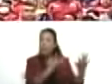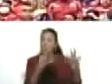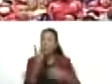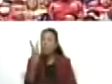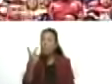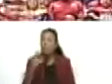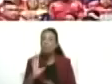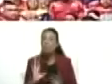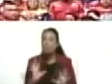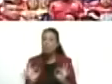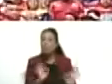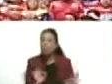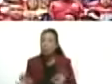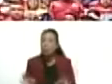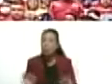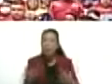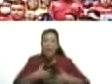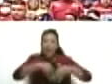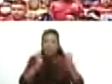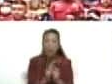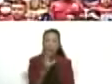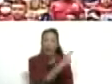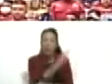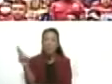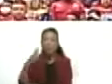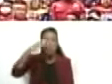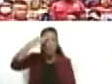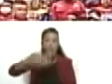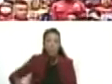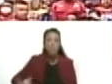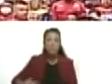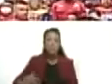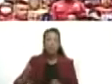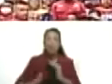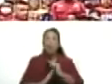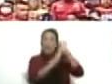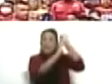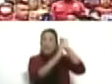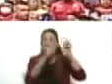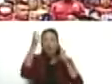1992, la rebelión militar encabezada por